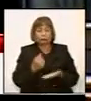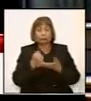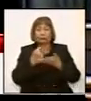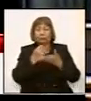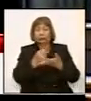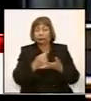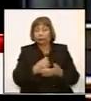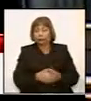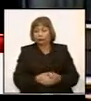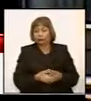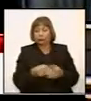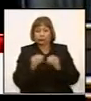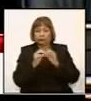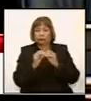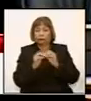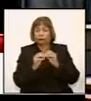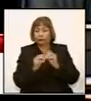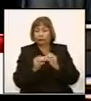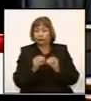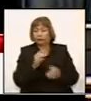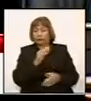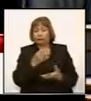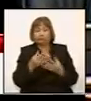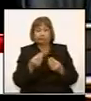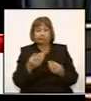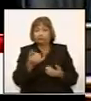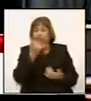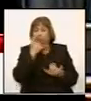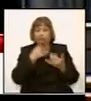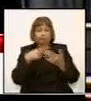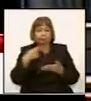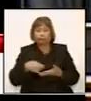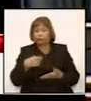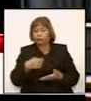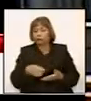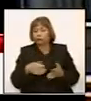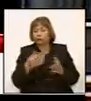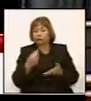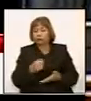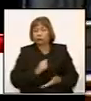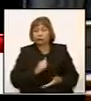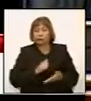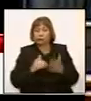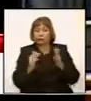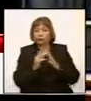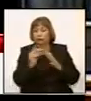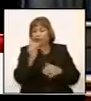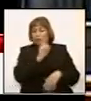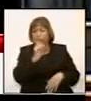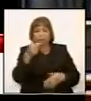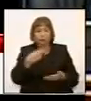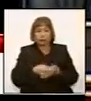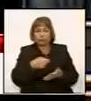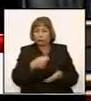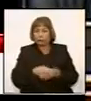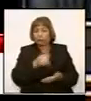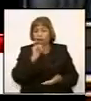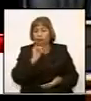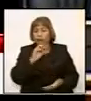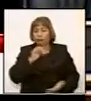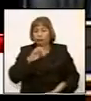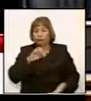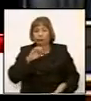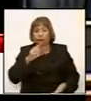ayudar a regularizar muchos inquilinos y a muchos dueños de propiedades que no pagan impuestos.